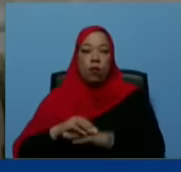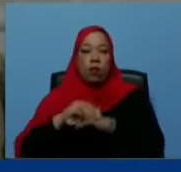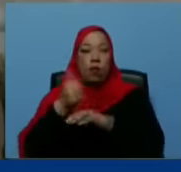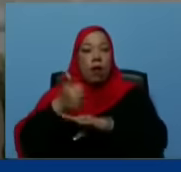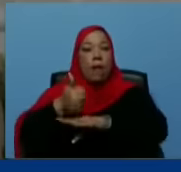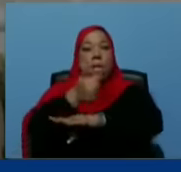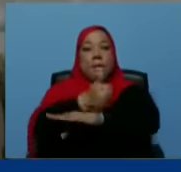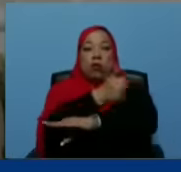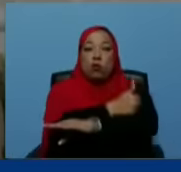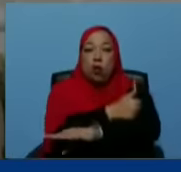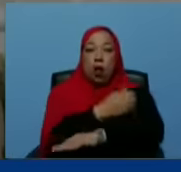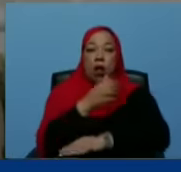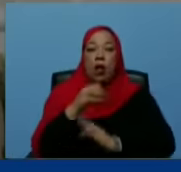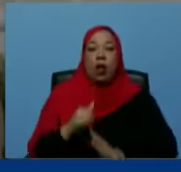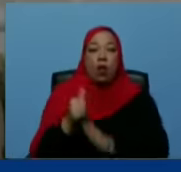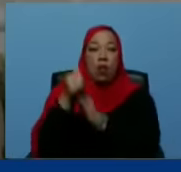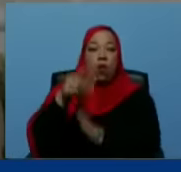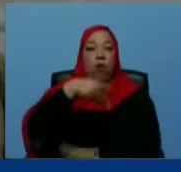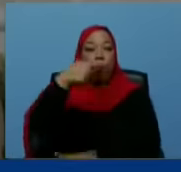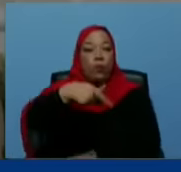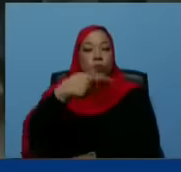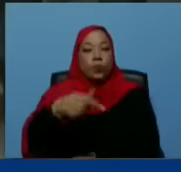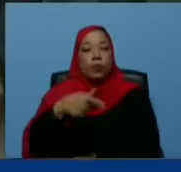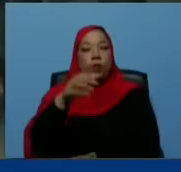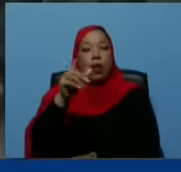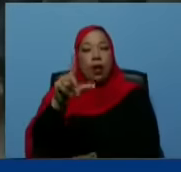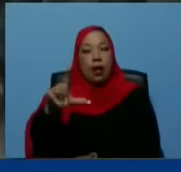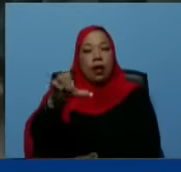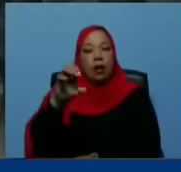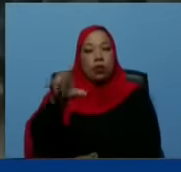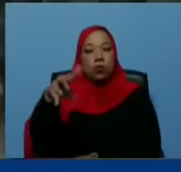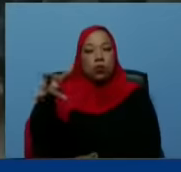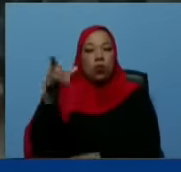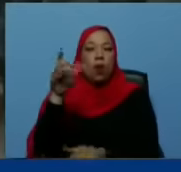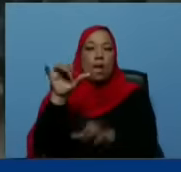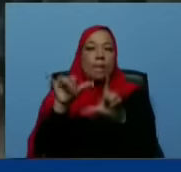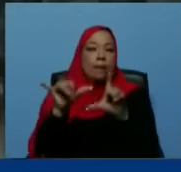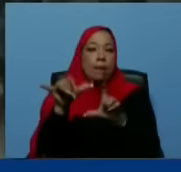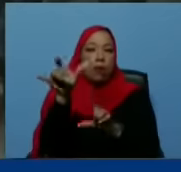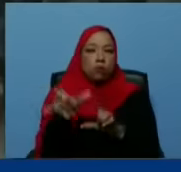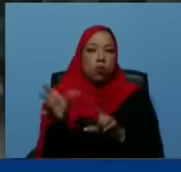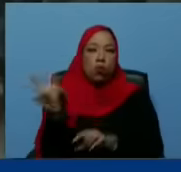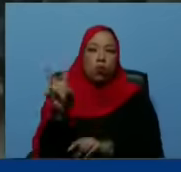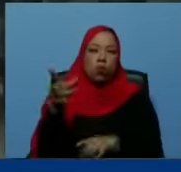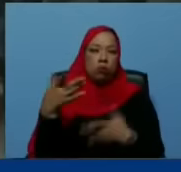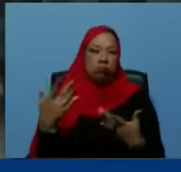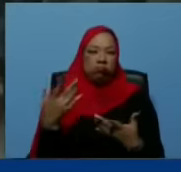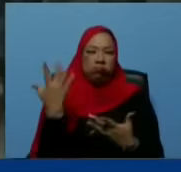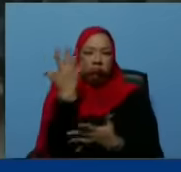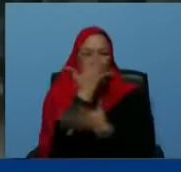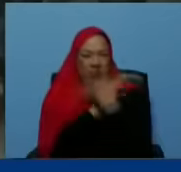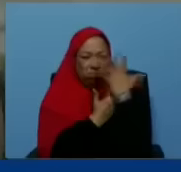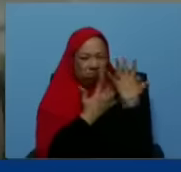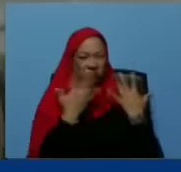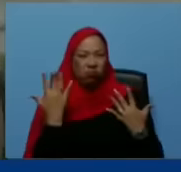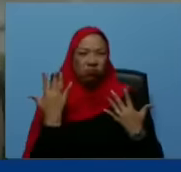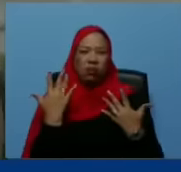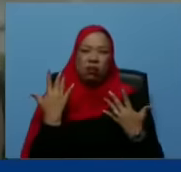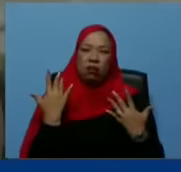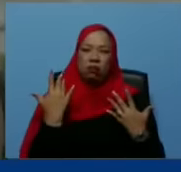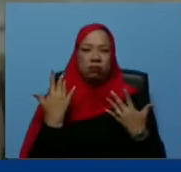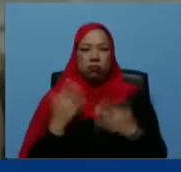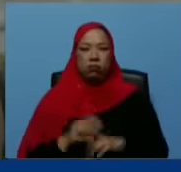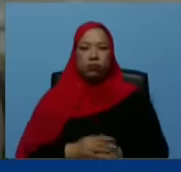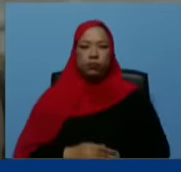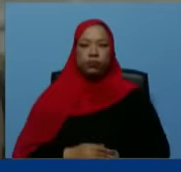Venezuela. Es líder político. O sea, la líder político ahora son los influencers. Es una gran